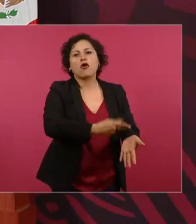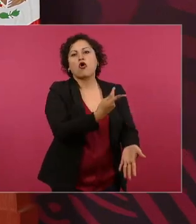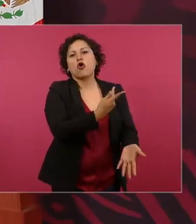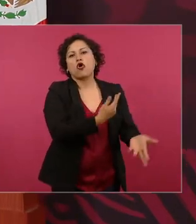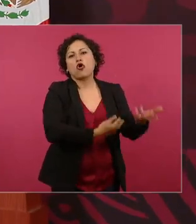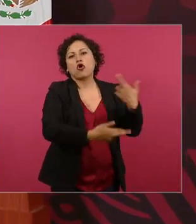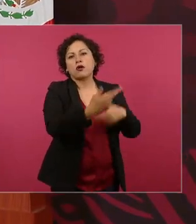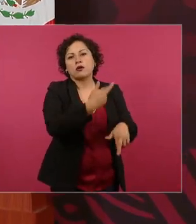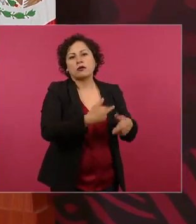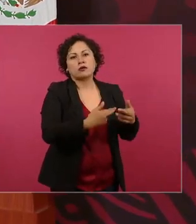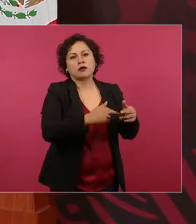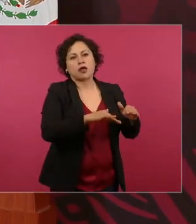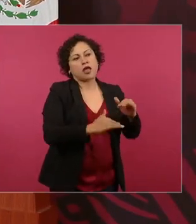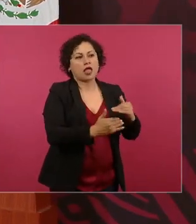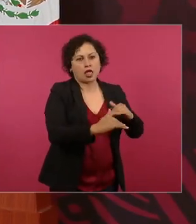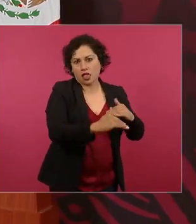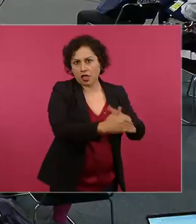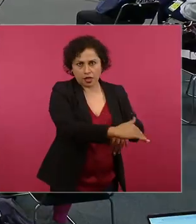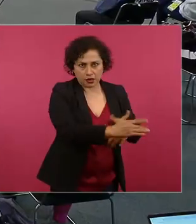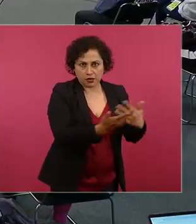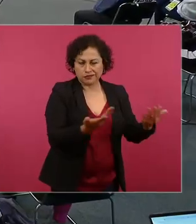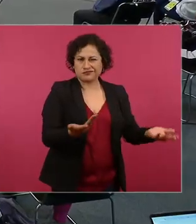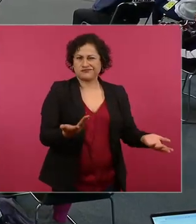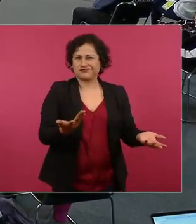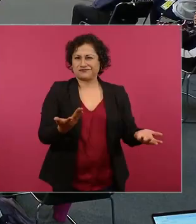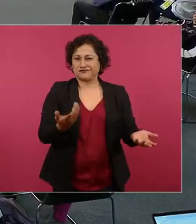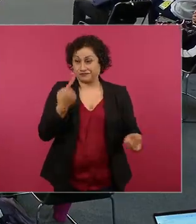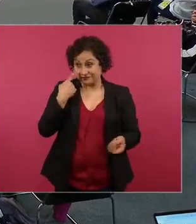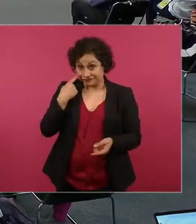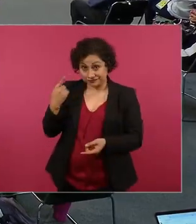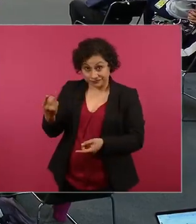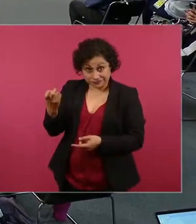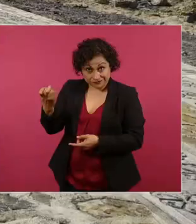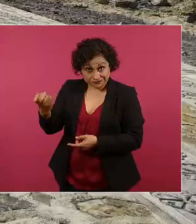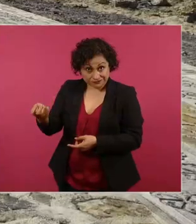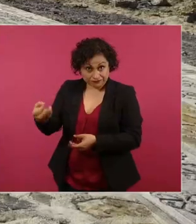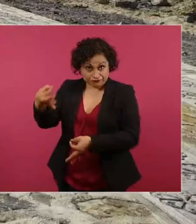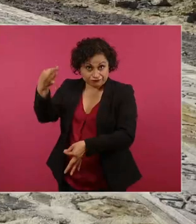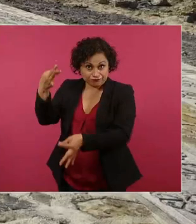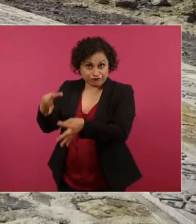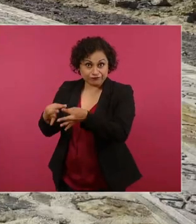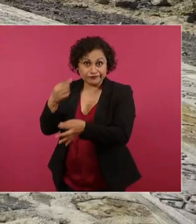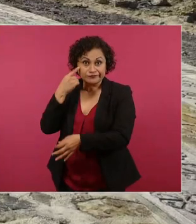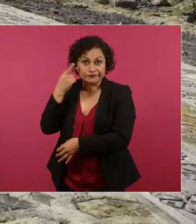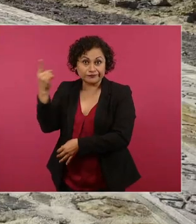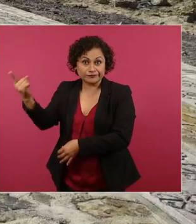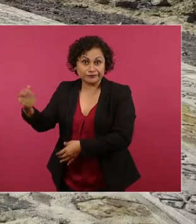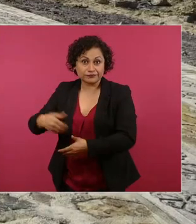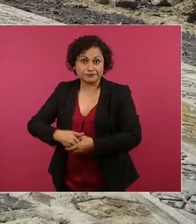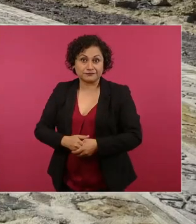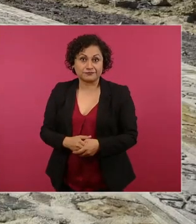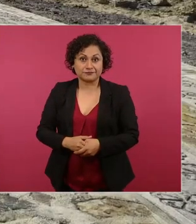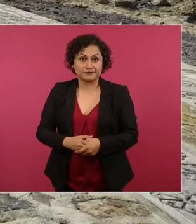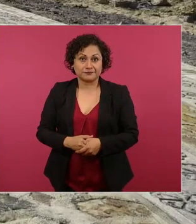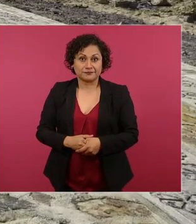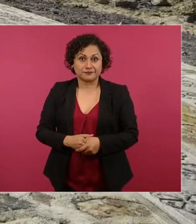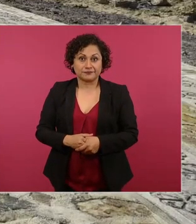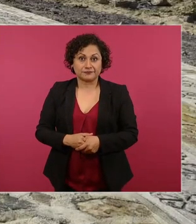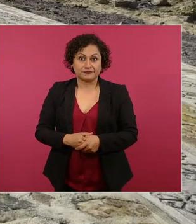ser de terracería, a un camino de esto? Miren, miren este,